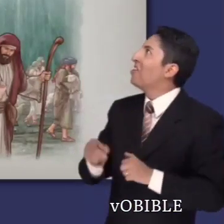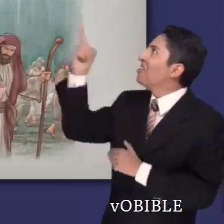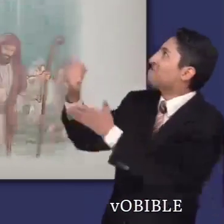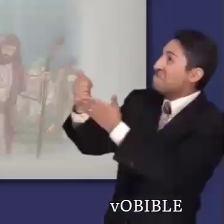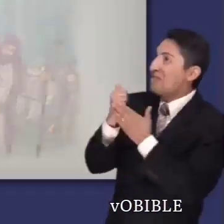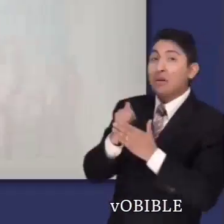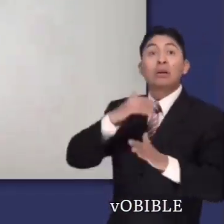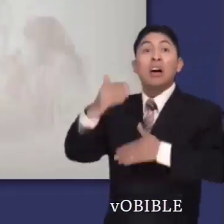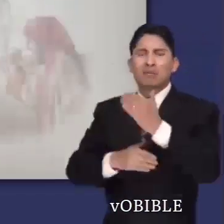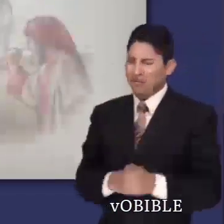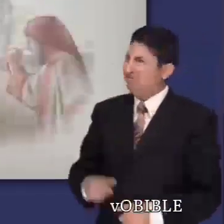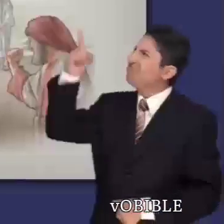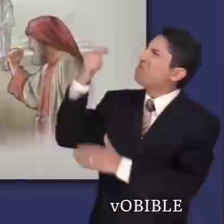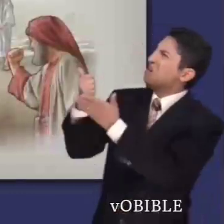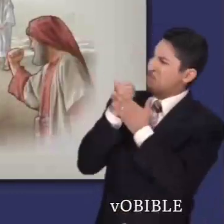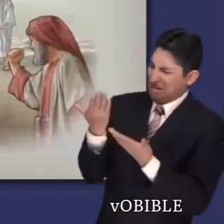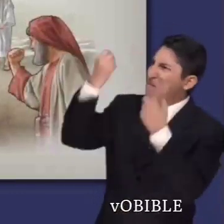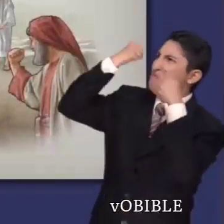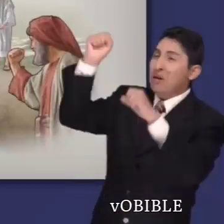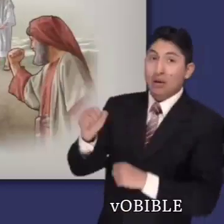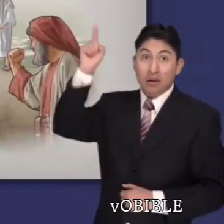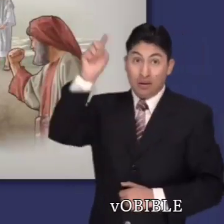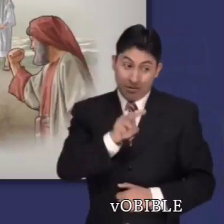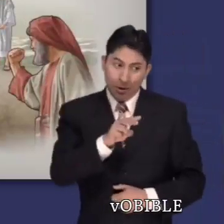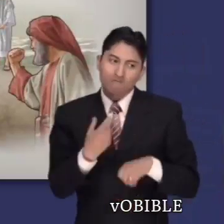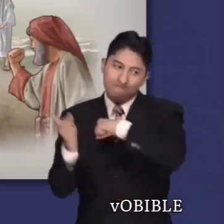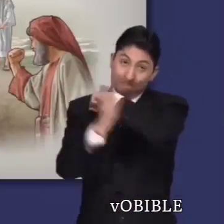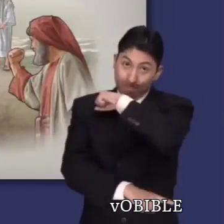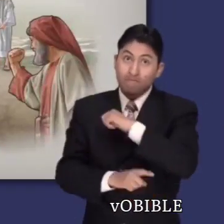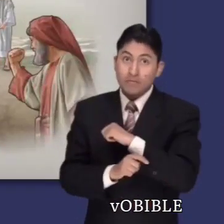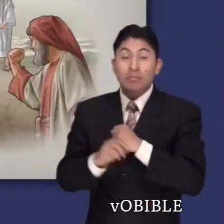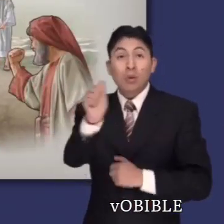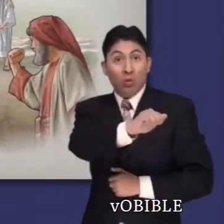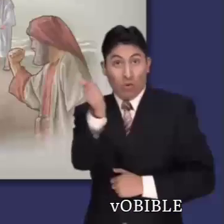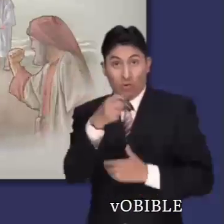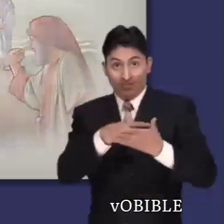de Egipto, Jehová destruyó a los israelitas que no demostraron nada de fe.